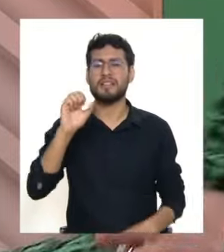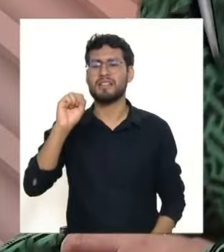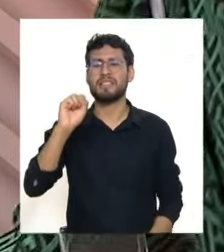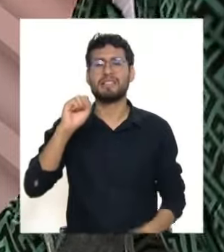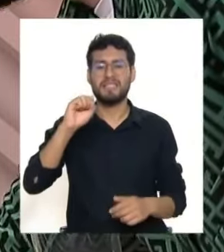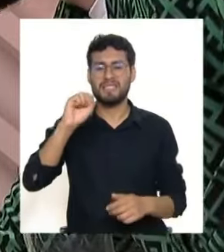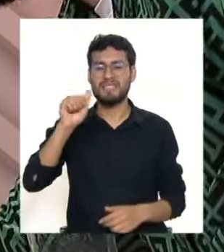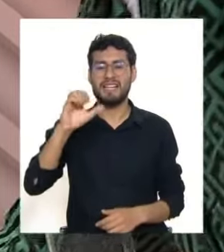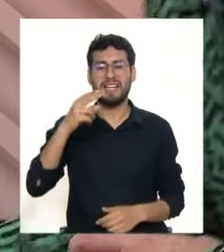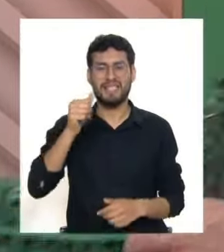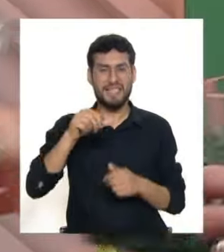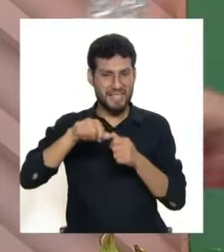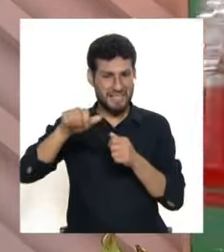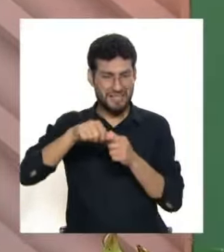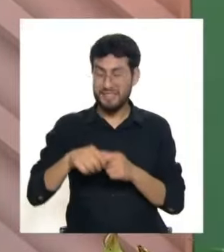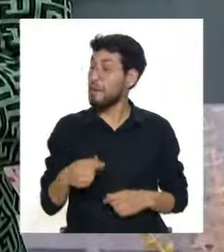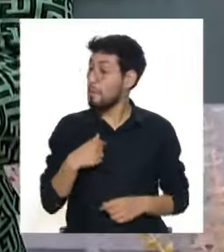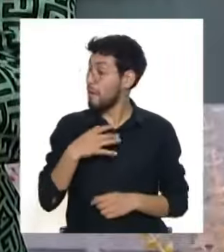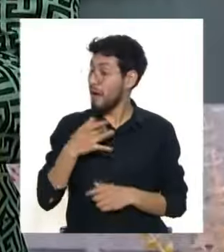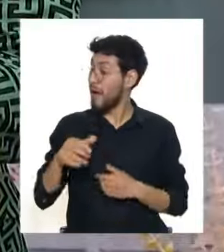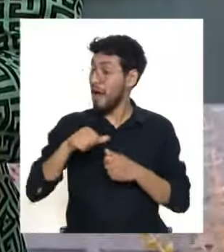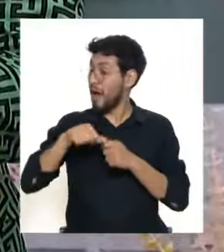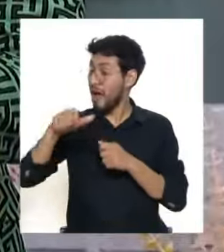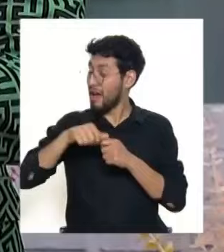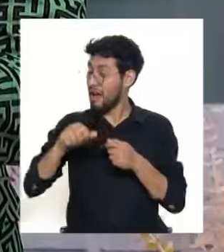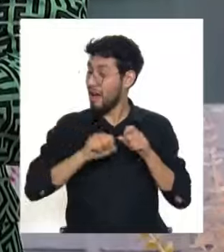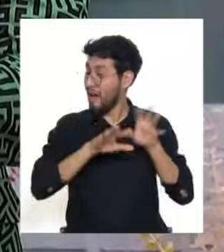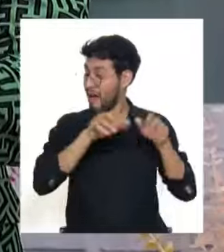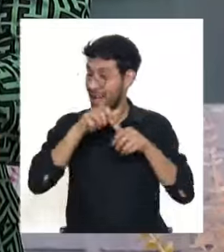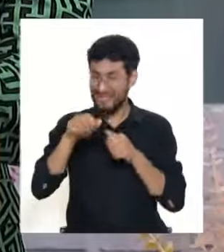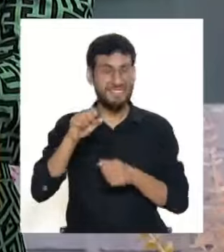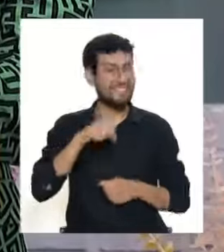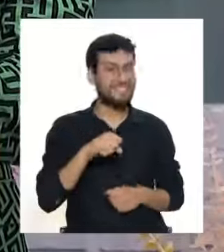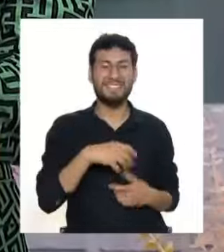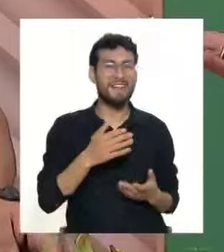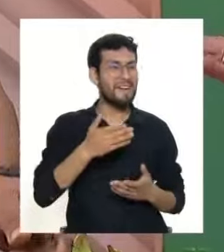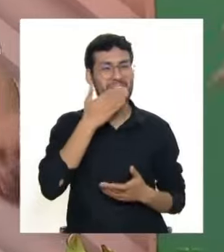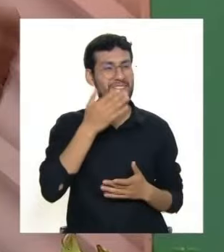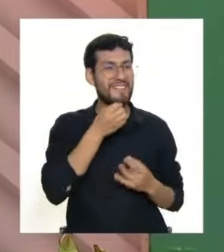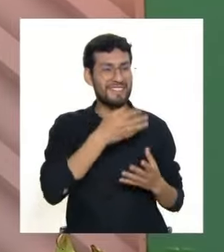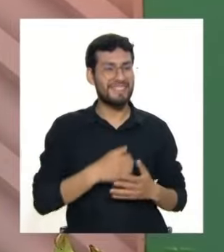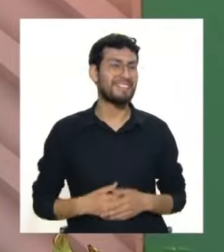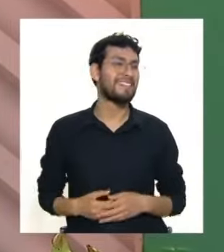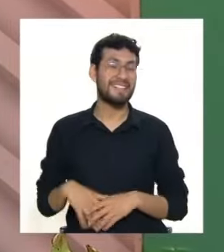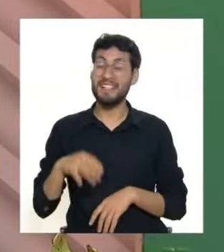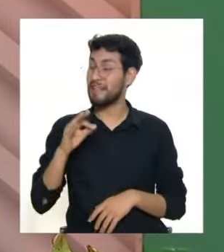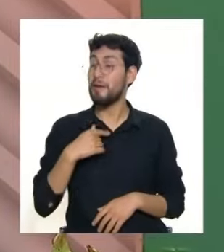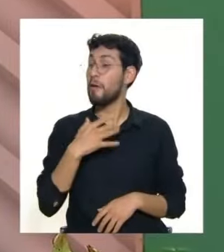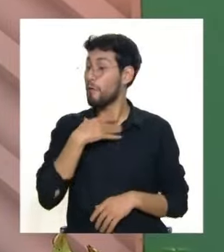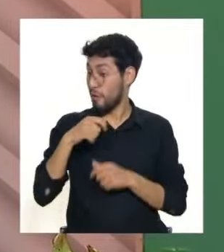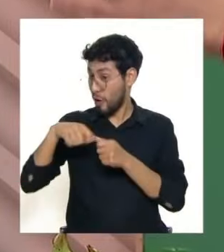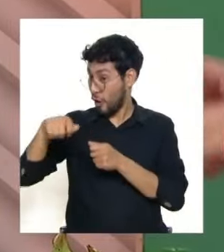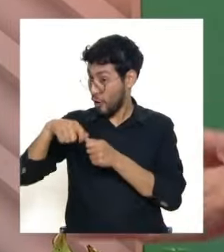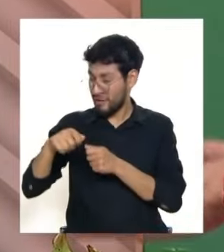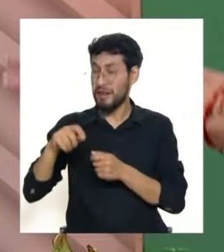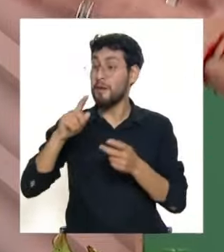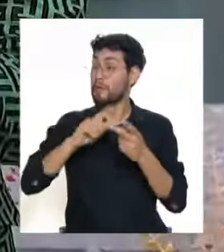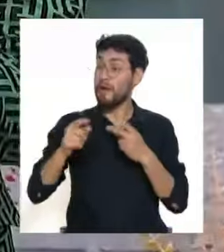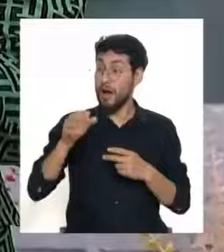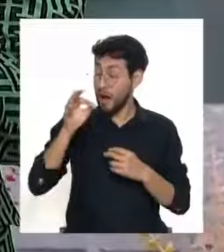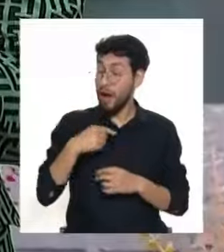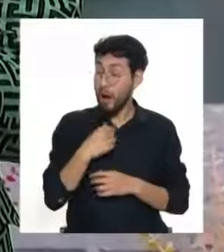sachaculantro, ¿qué es esto? Pues, ¿no? Oye, me encantó el sachaculantro. Ah, es un aroma, pero... Maravilloso. A mí me encanta el culantro, pero me